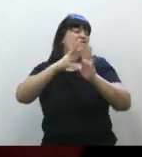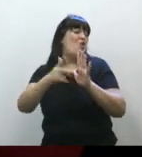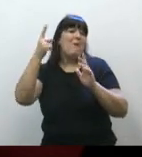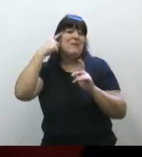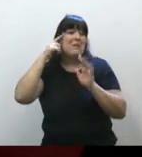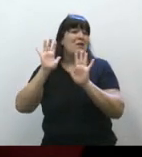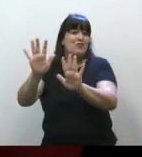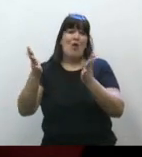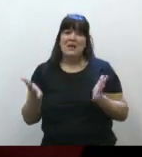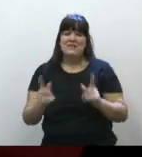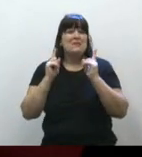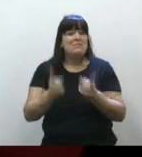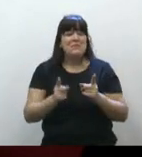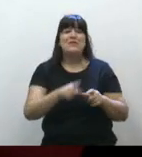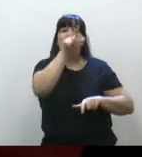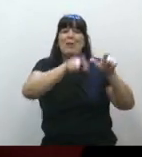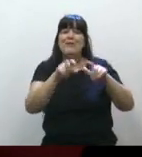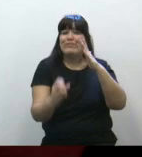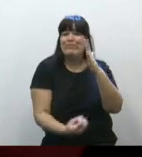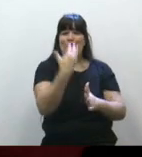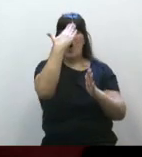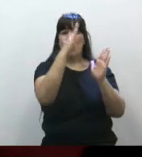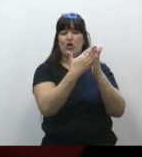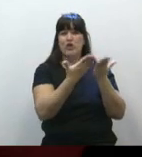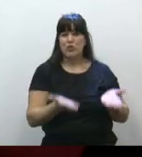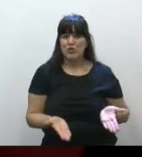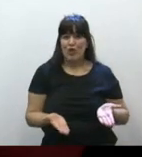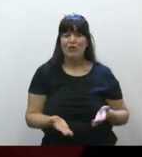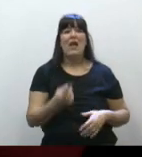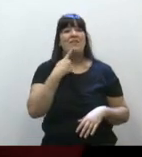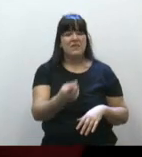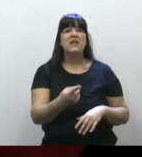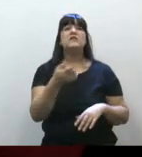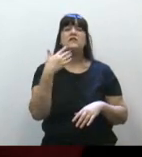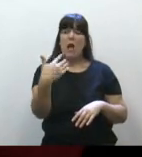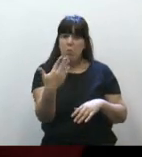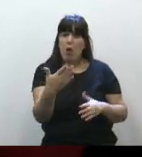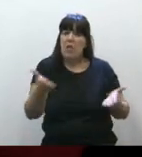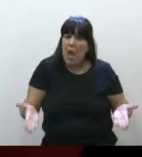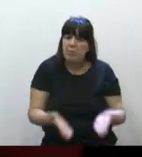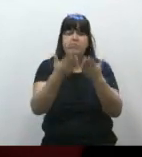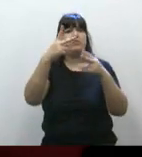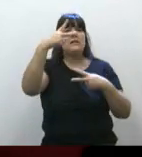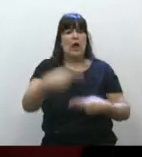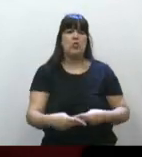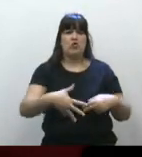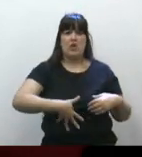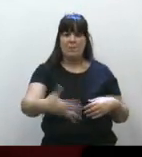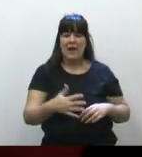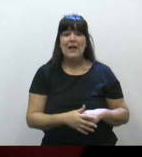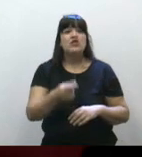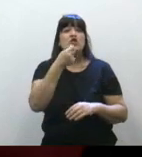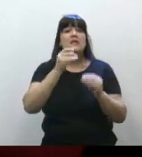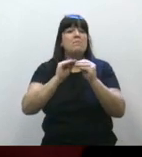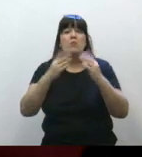que tuvo el constituyente de que está habilitada la posibilidad de la interrupción del embarazo fundamentalmente frente a casos